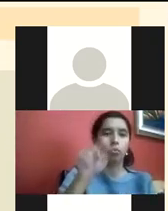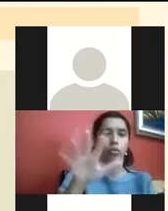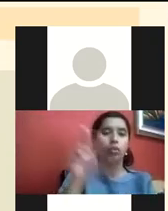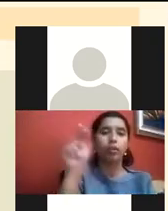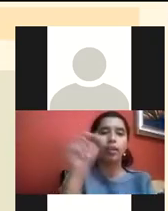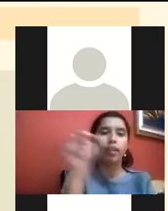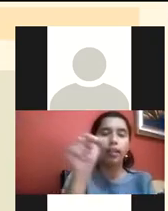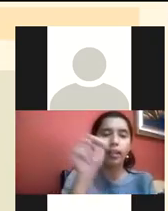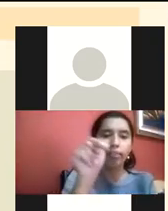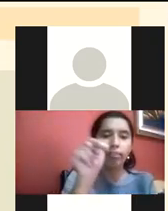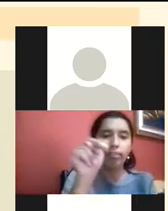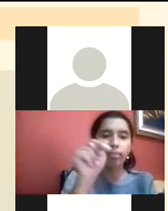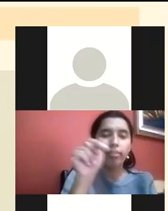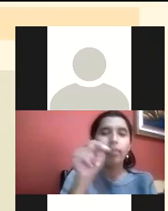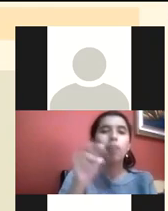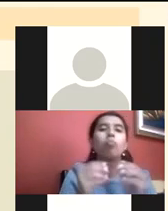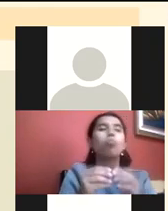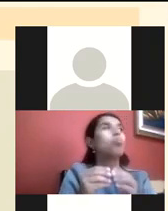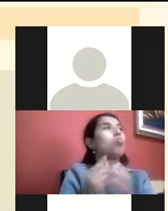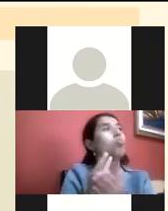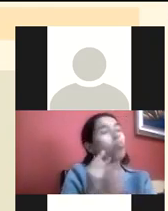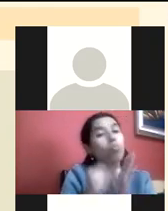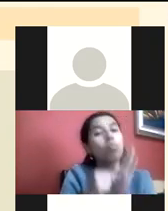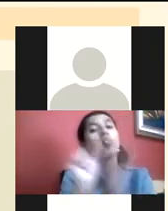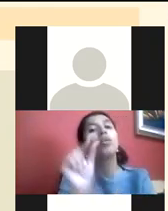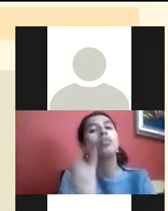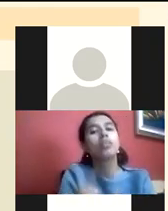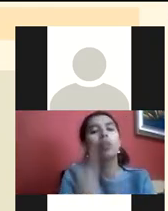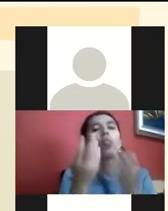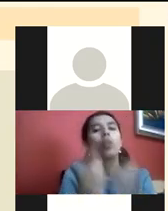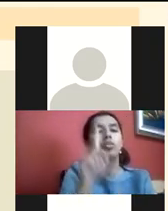Y el tamaño de muestra eran 120 estudiantes.